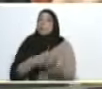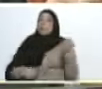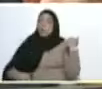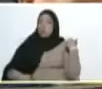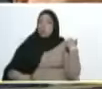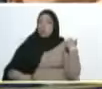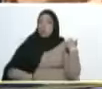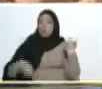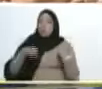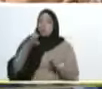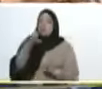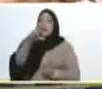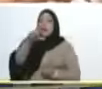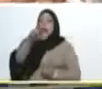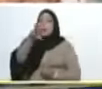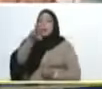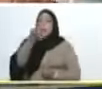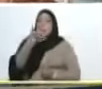Huidrobo Amoroso,